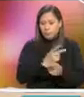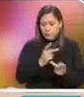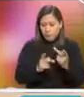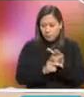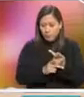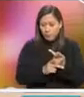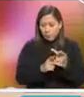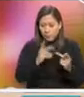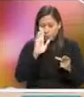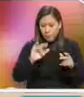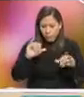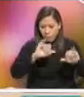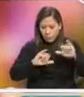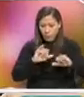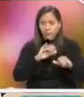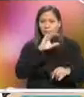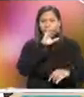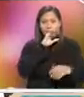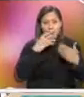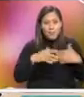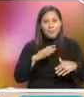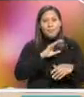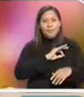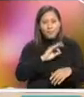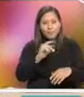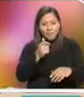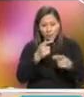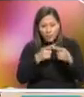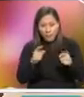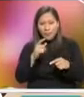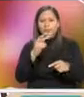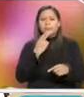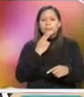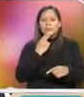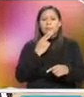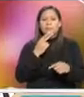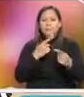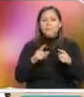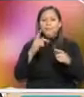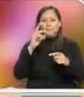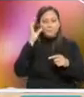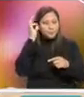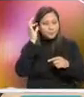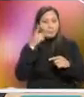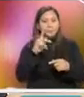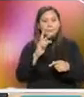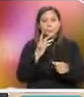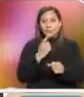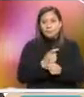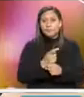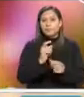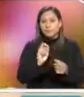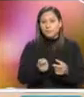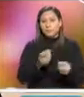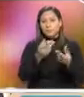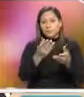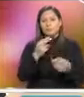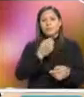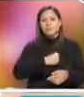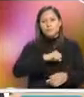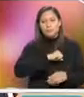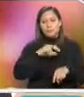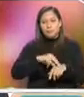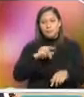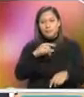con efectos increíbles, ¿no? Que pueden hacer la diferencia al utilizarlos en cualquier tipo de cabellera, pero sobre todo que brindan la nutrición